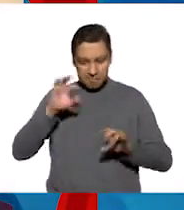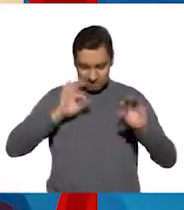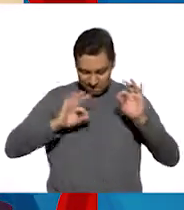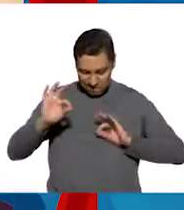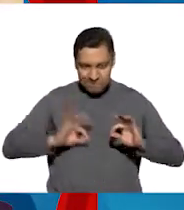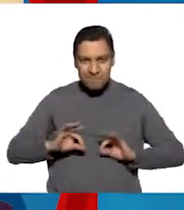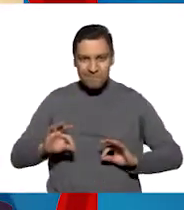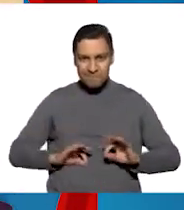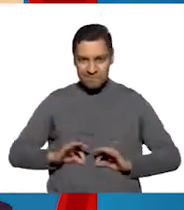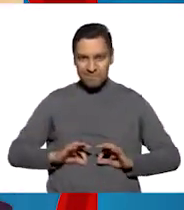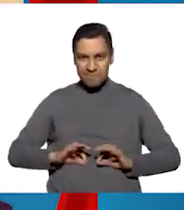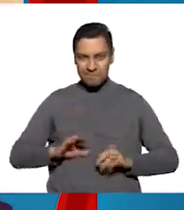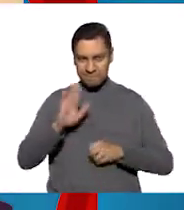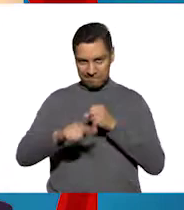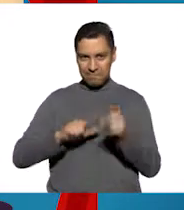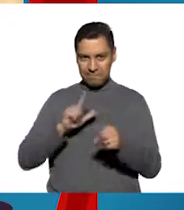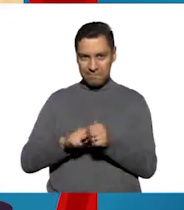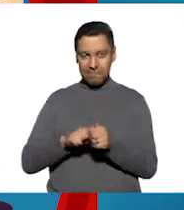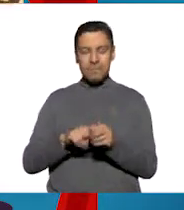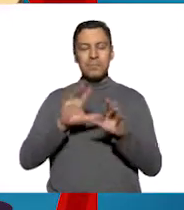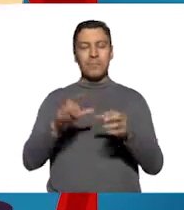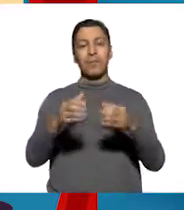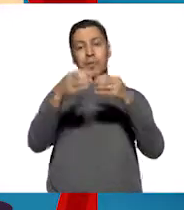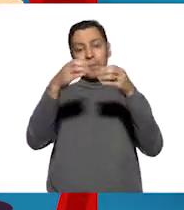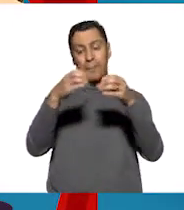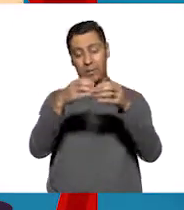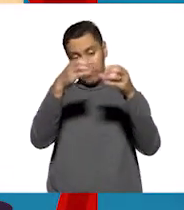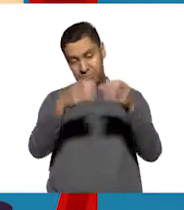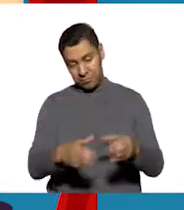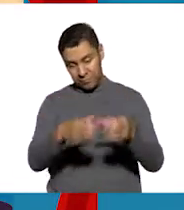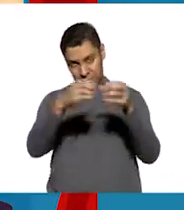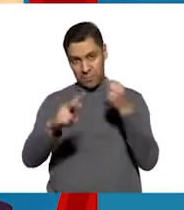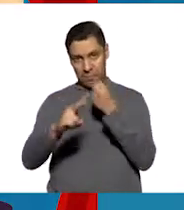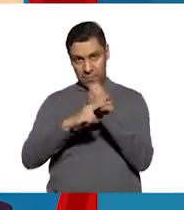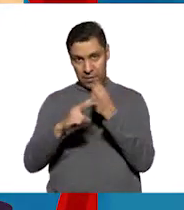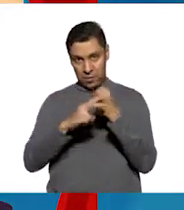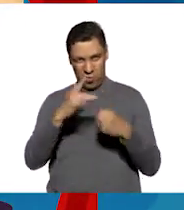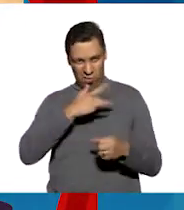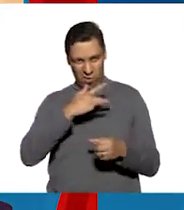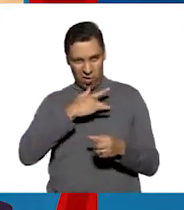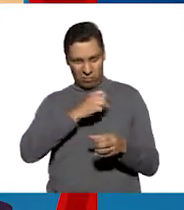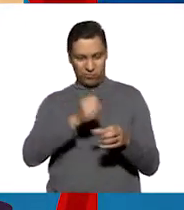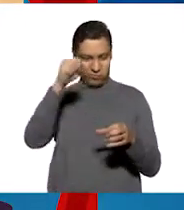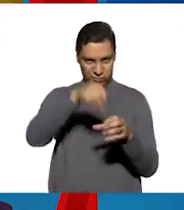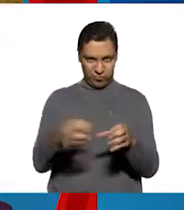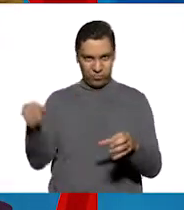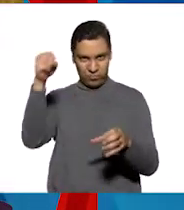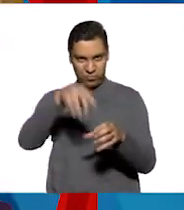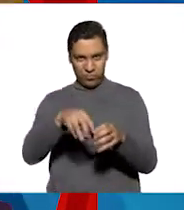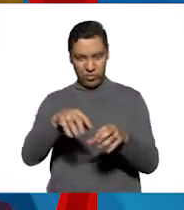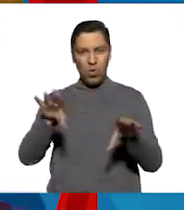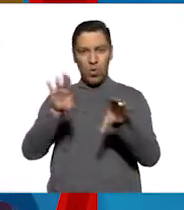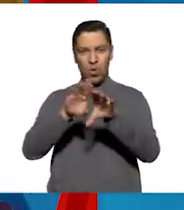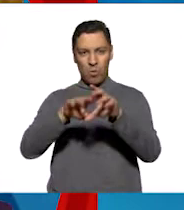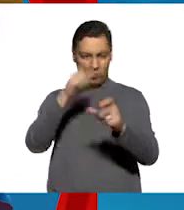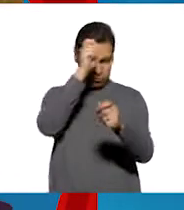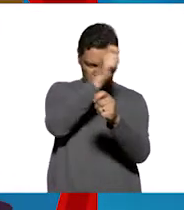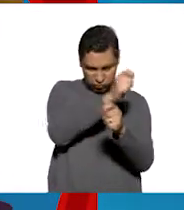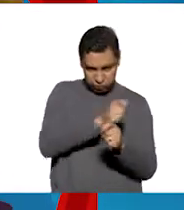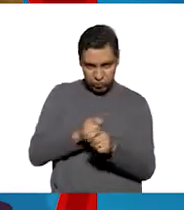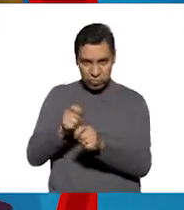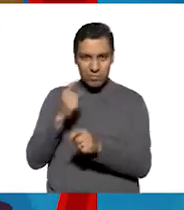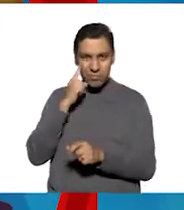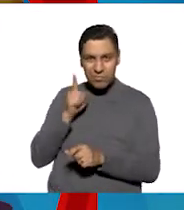los corazones, y este vaso de los corazones está decorado muy profusamente con un bajo relieve en el que se pueden